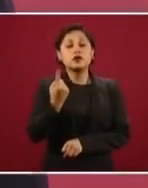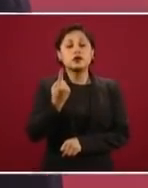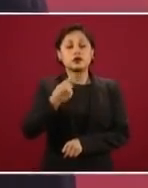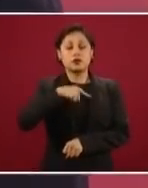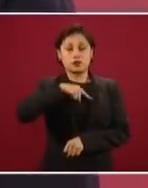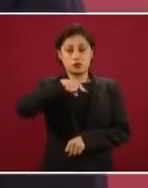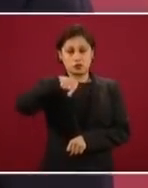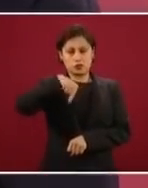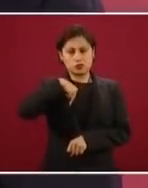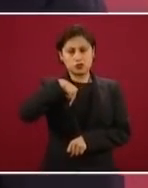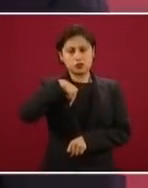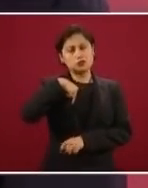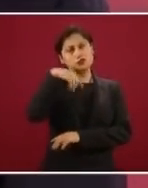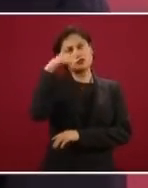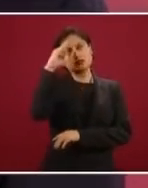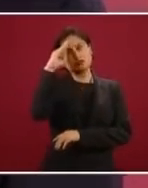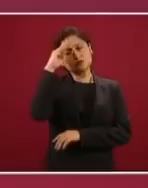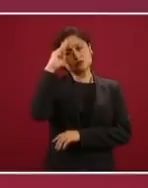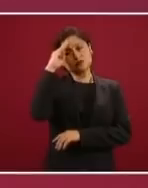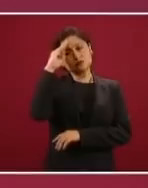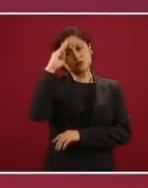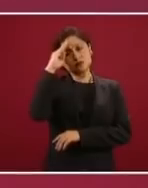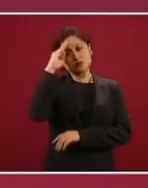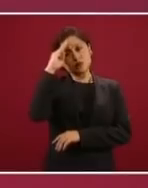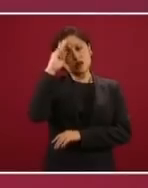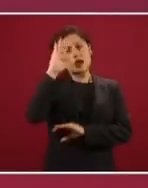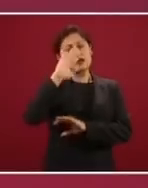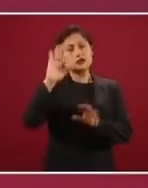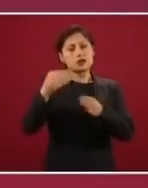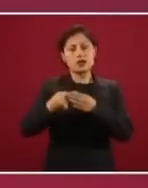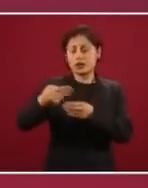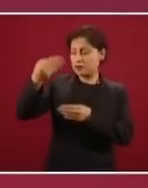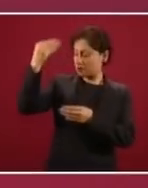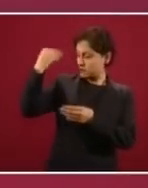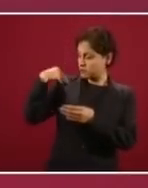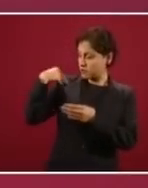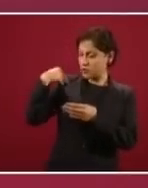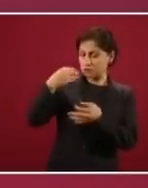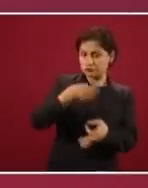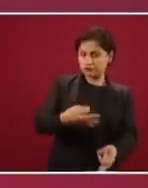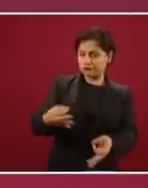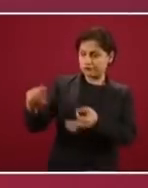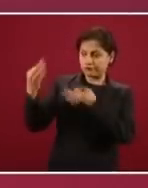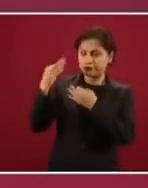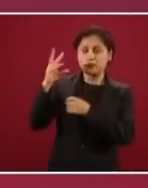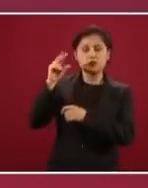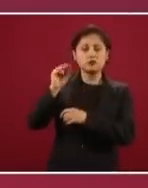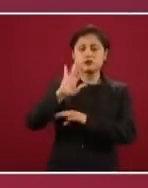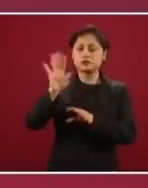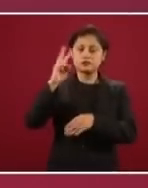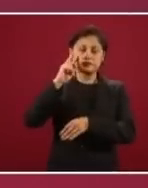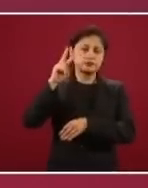debemos de pensar hacia adelante este es mi planteamiento